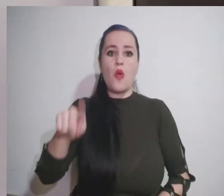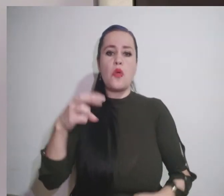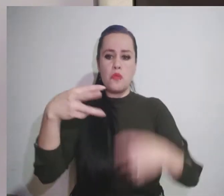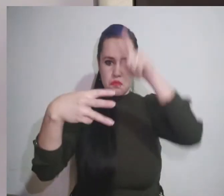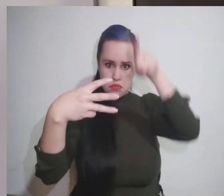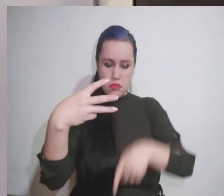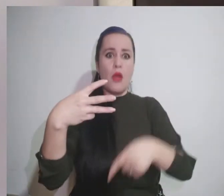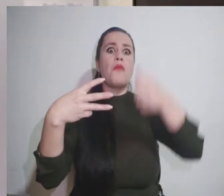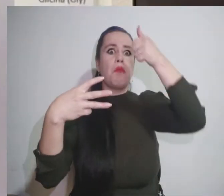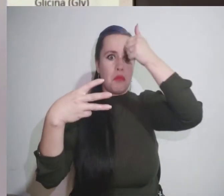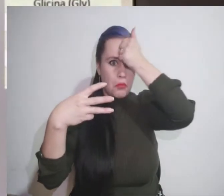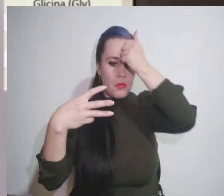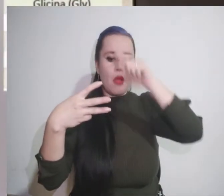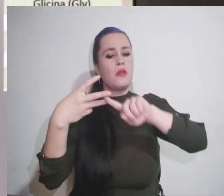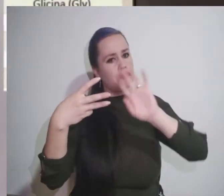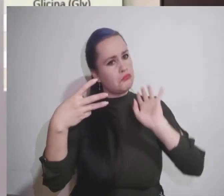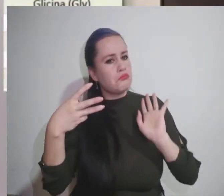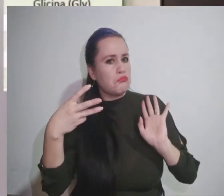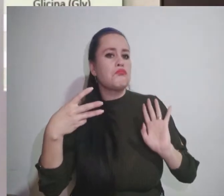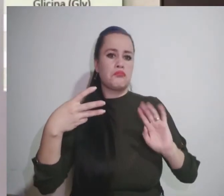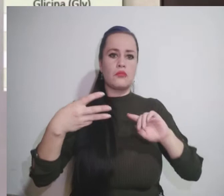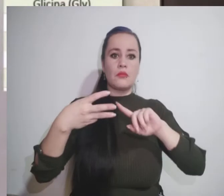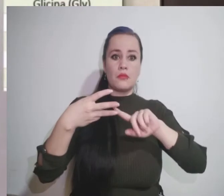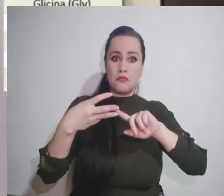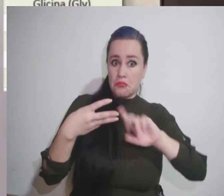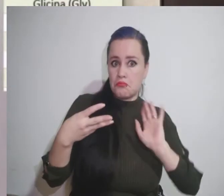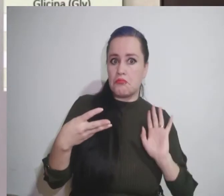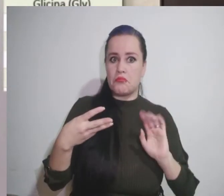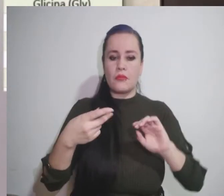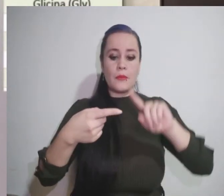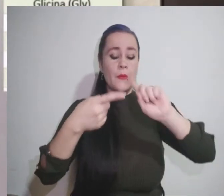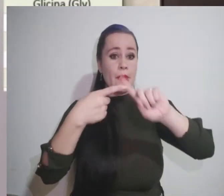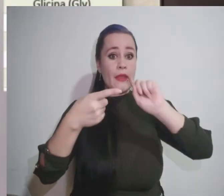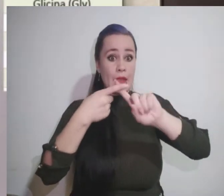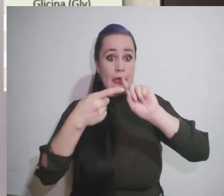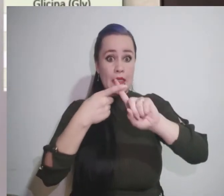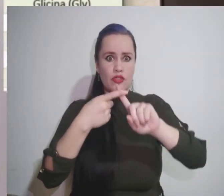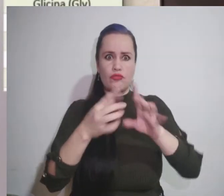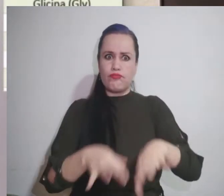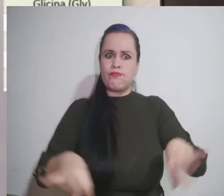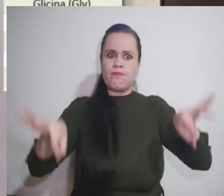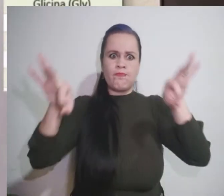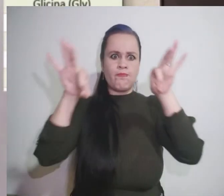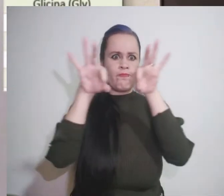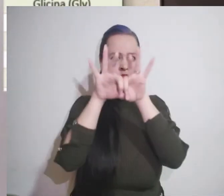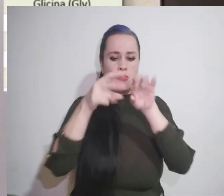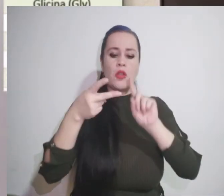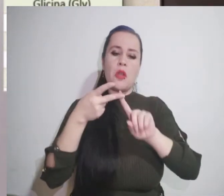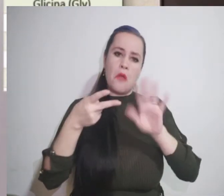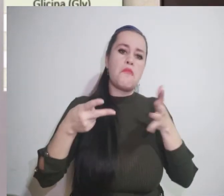en esenciales y no esenciales. Los aminoácidos esenciales son aquellos que nuestro organismo no